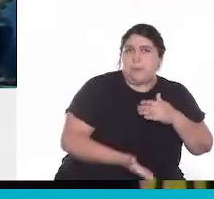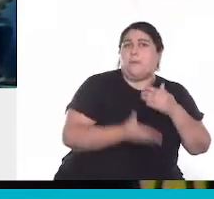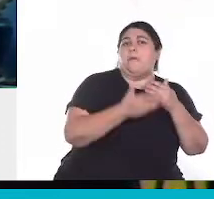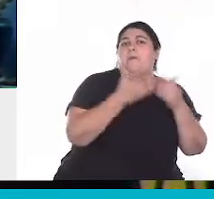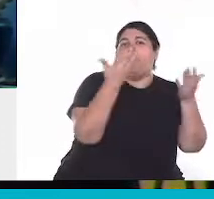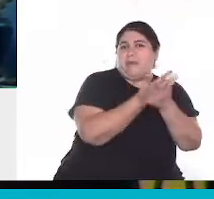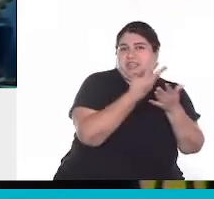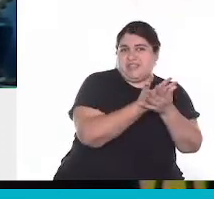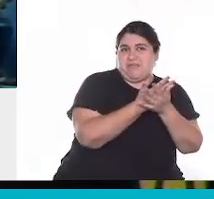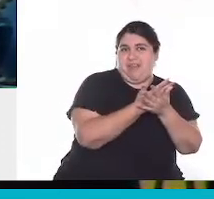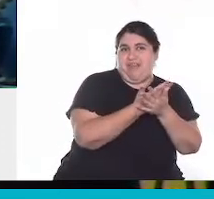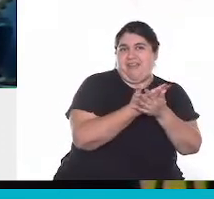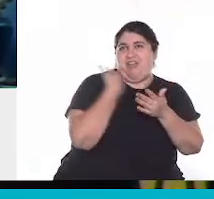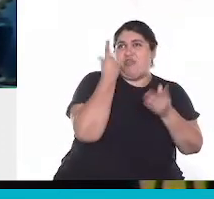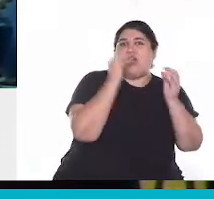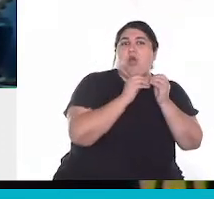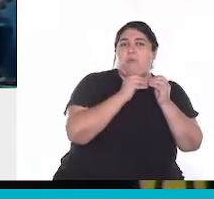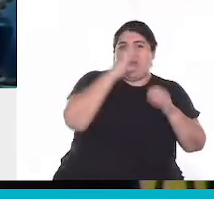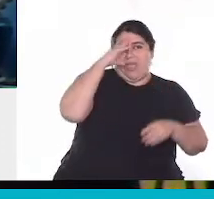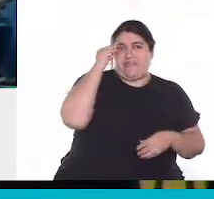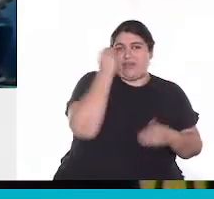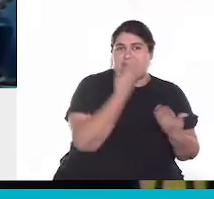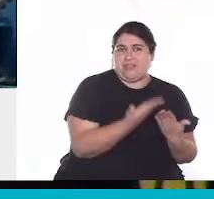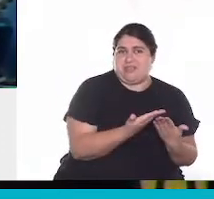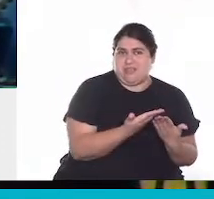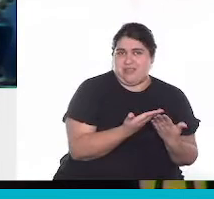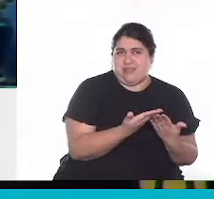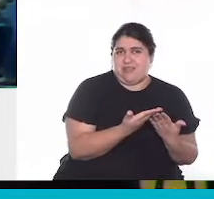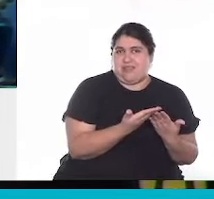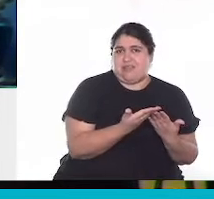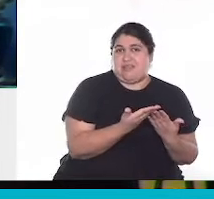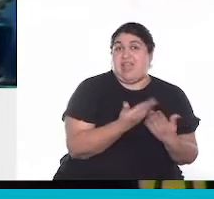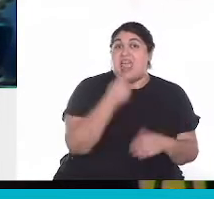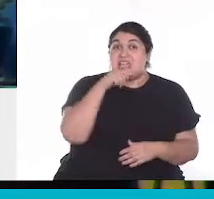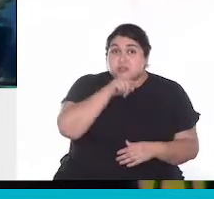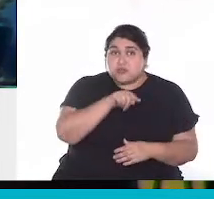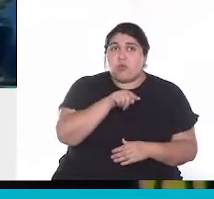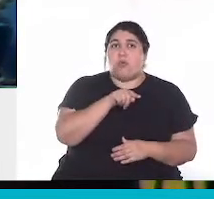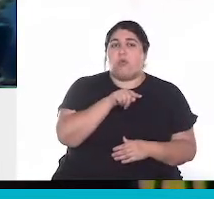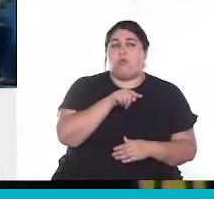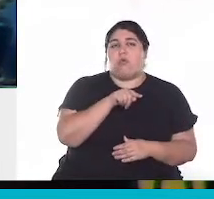la compañera Cristina Fernández de Kirchner, esto es